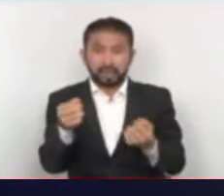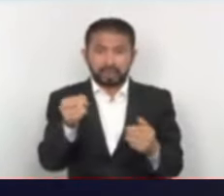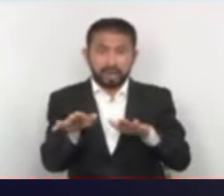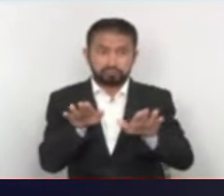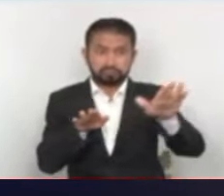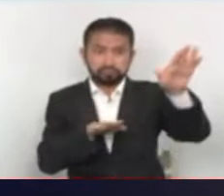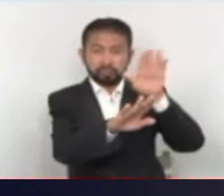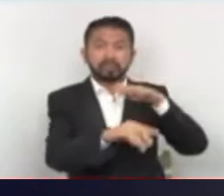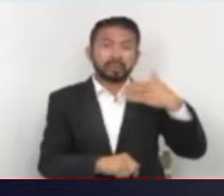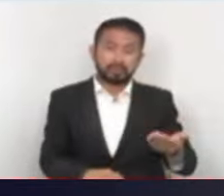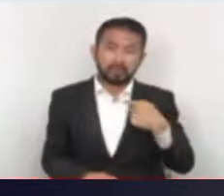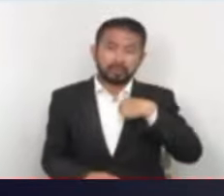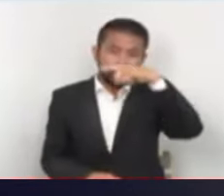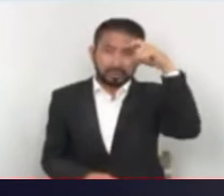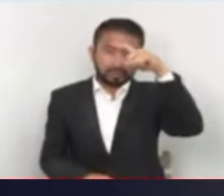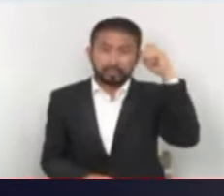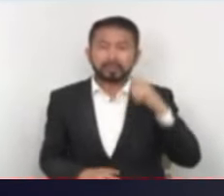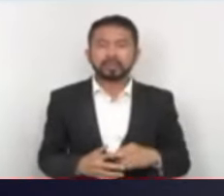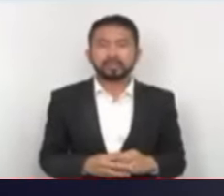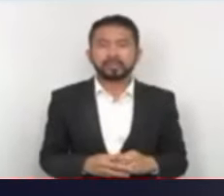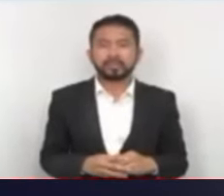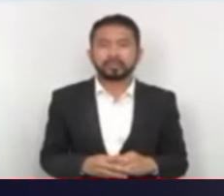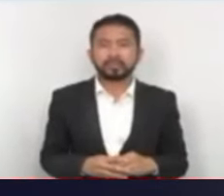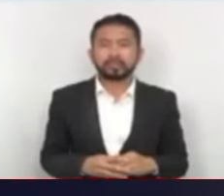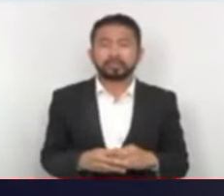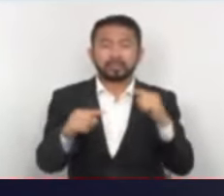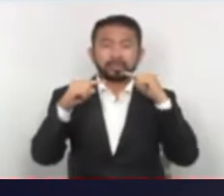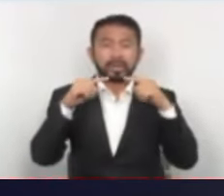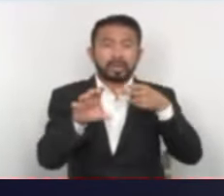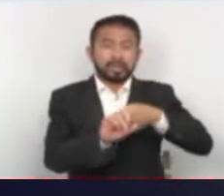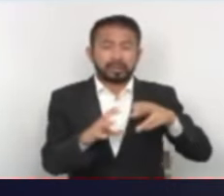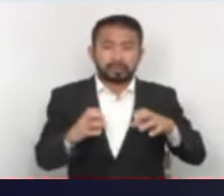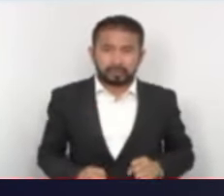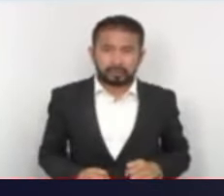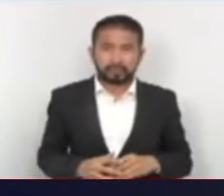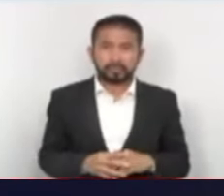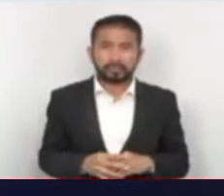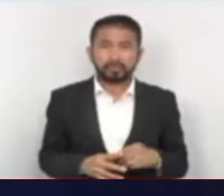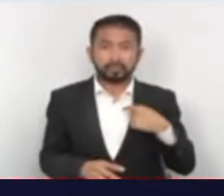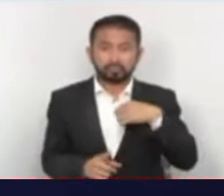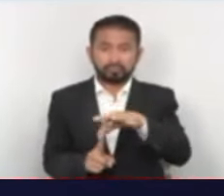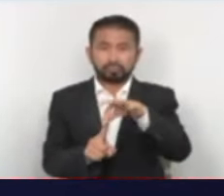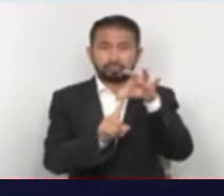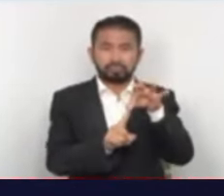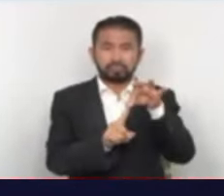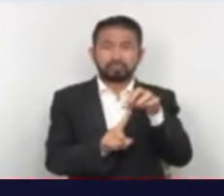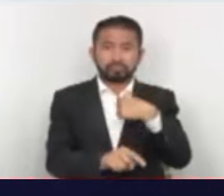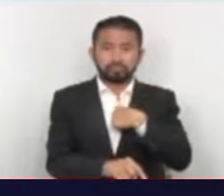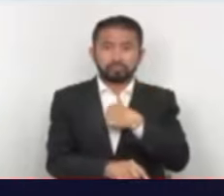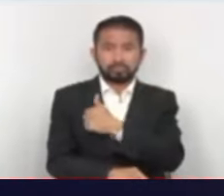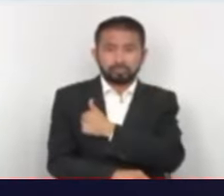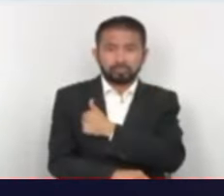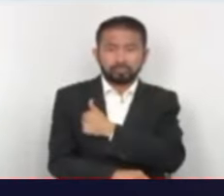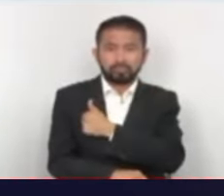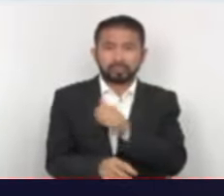Posteriormente pasé a trabajar en la administración pública. Fui nombrada comisionada